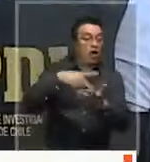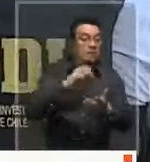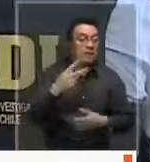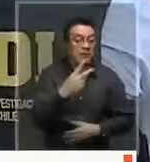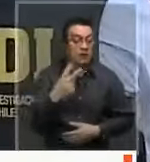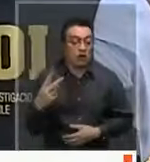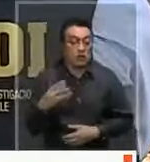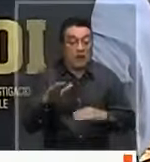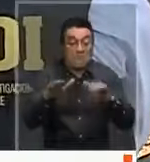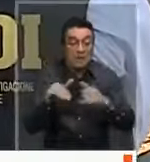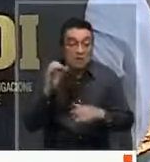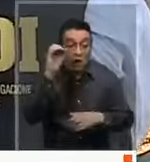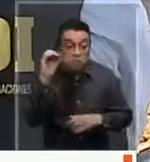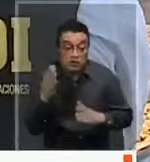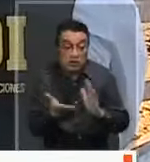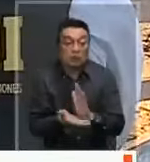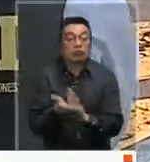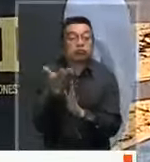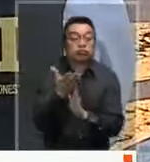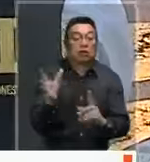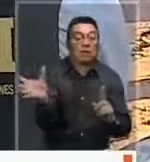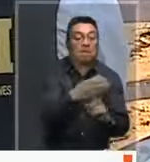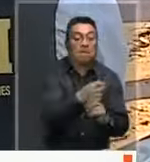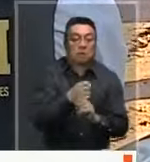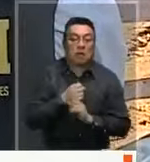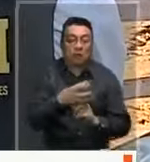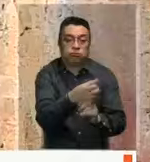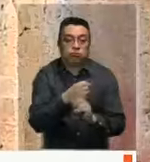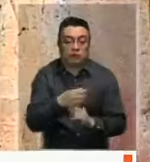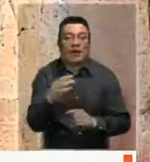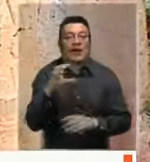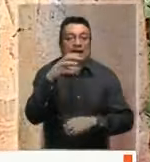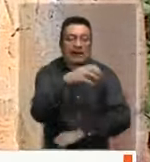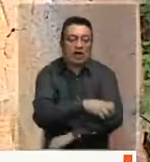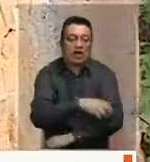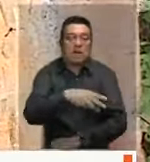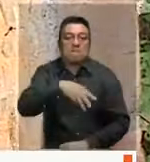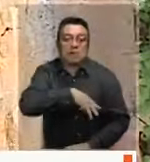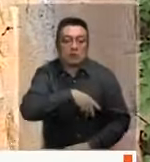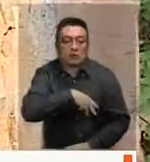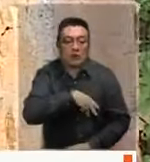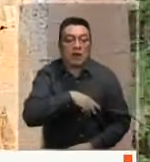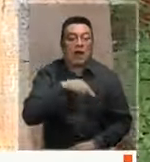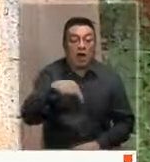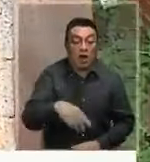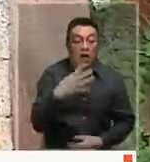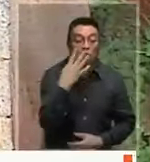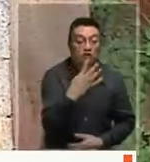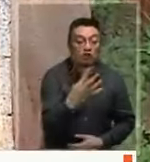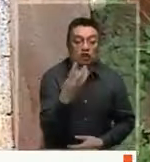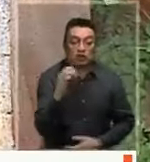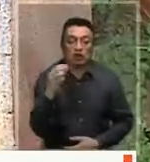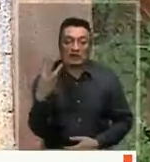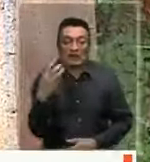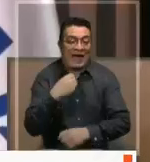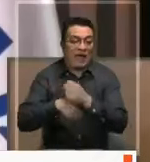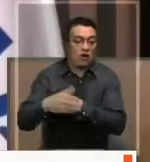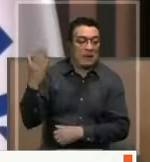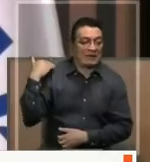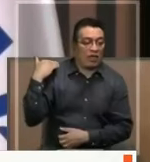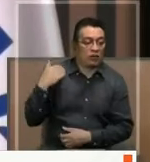mismo porcentaje en el que se incrementó la cantidad de secuestros en la región metropolitana los que llegaron a 403 el año pasado